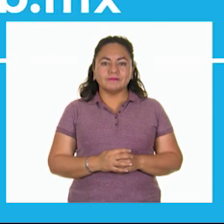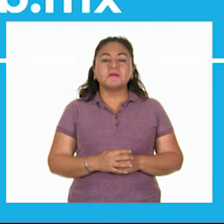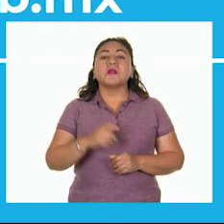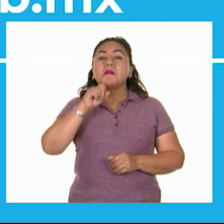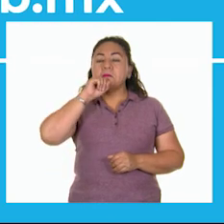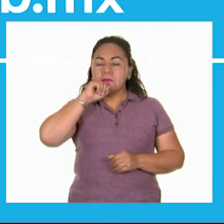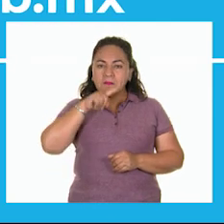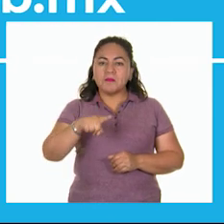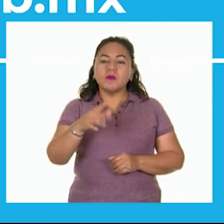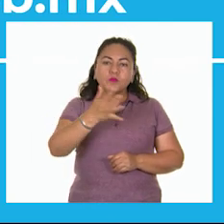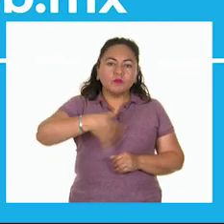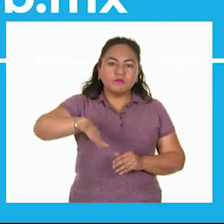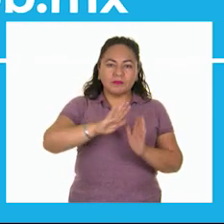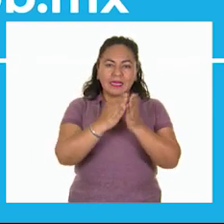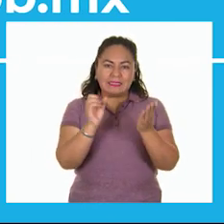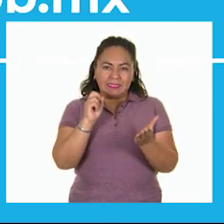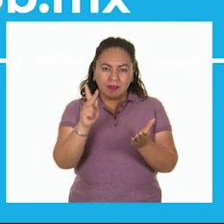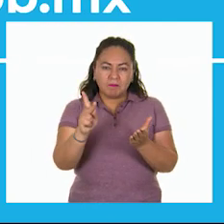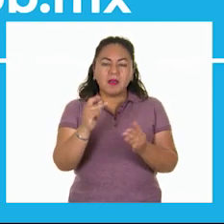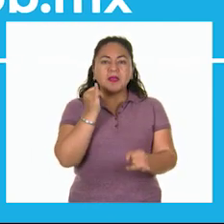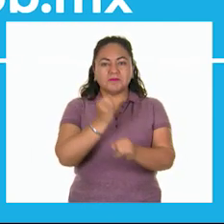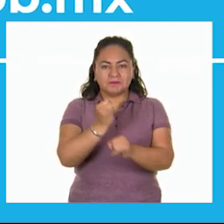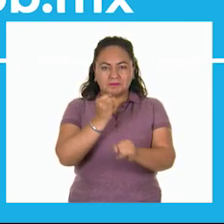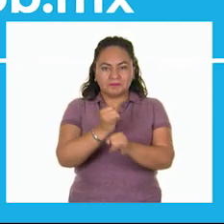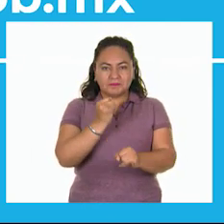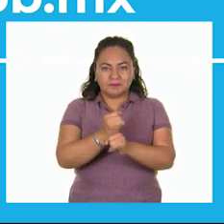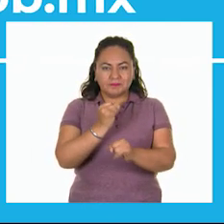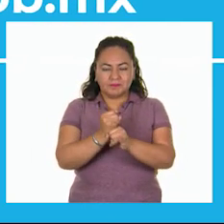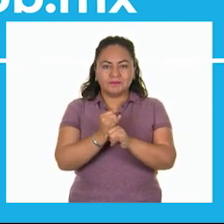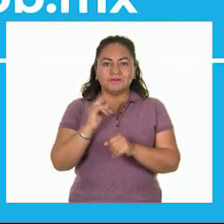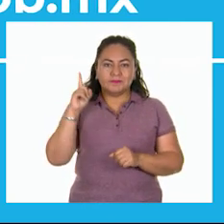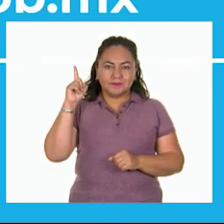También puedes encontrar los libros de texto en la página